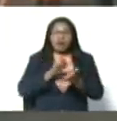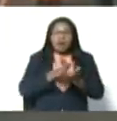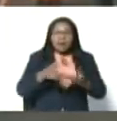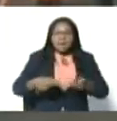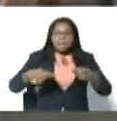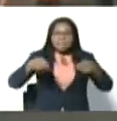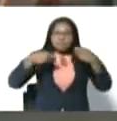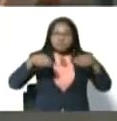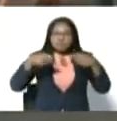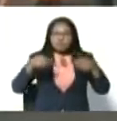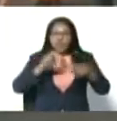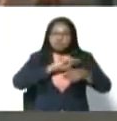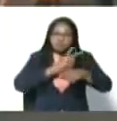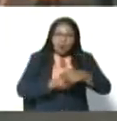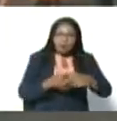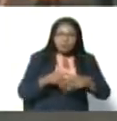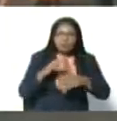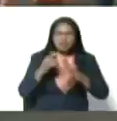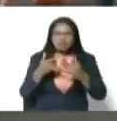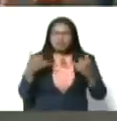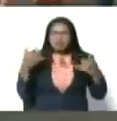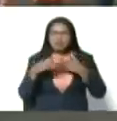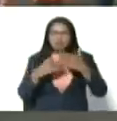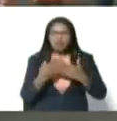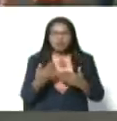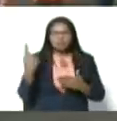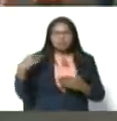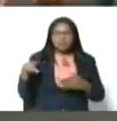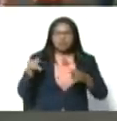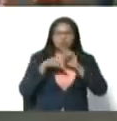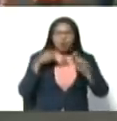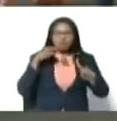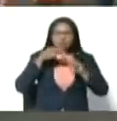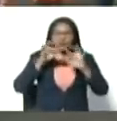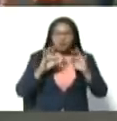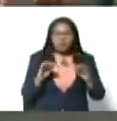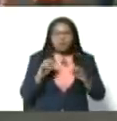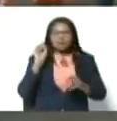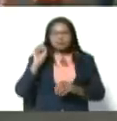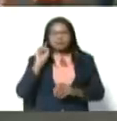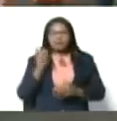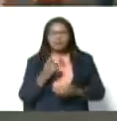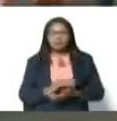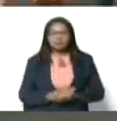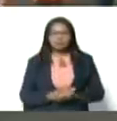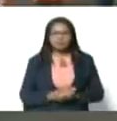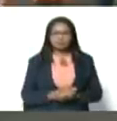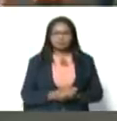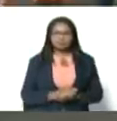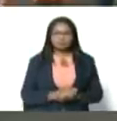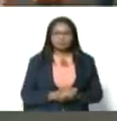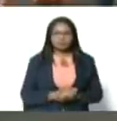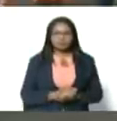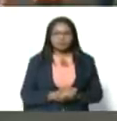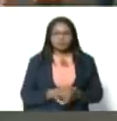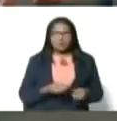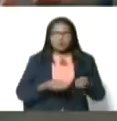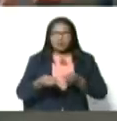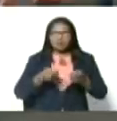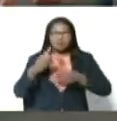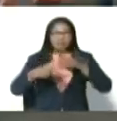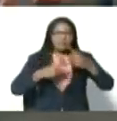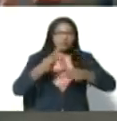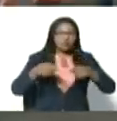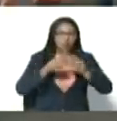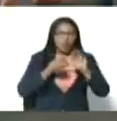de aluminio. En esta línea contamos con todos los elementos necesarios para el control del proceso